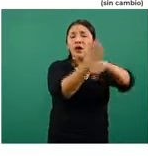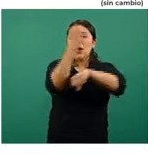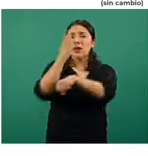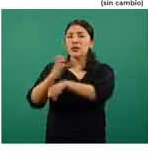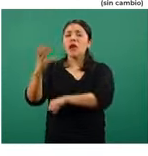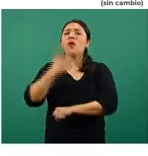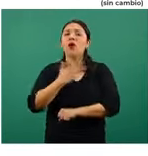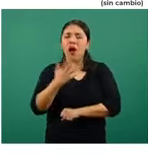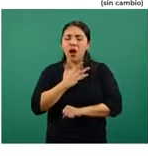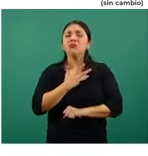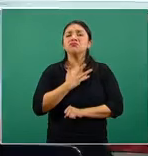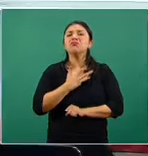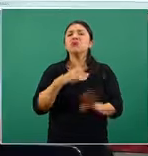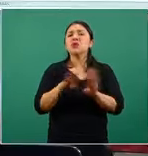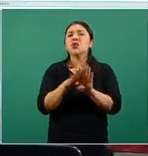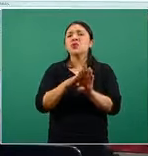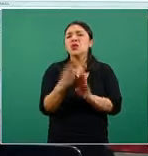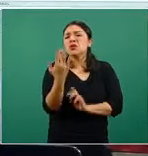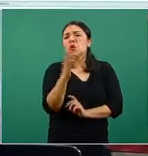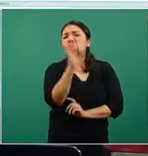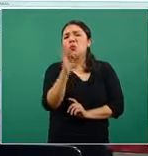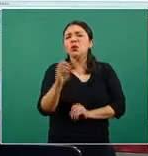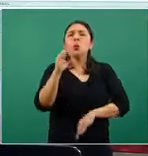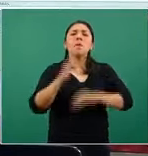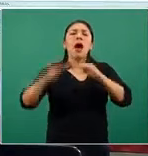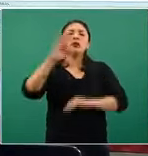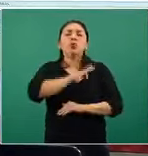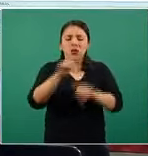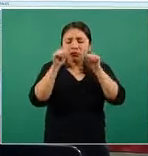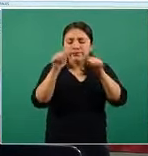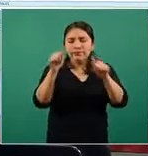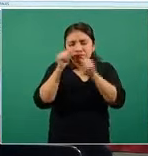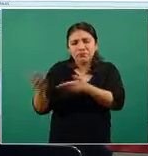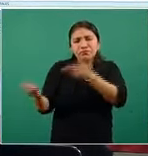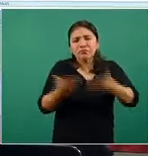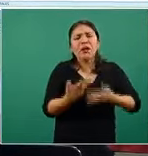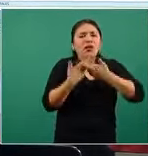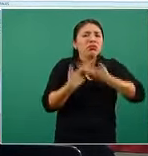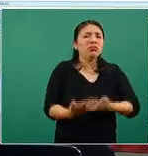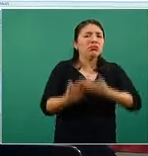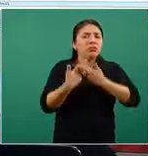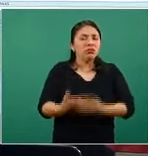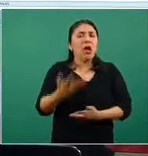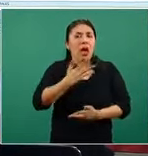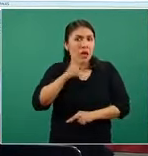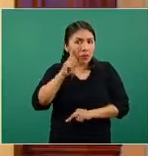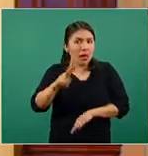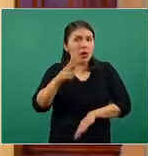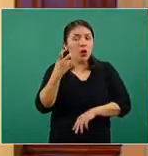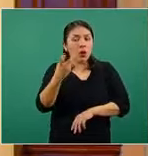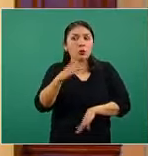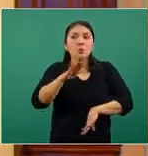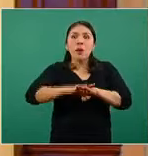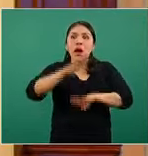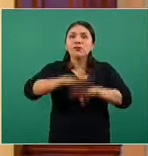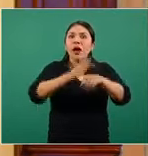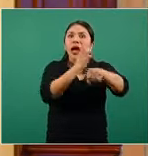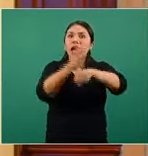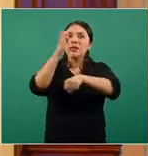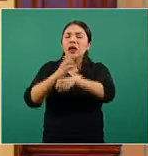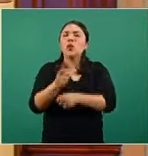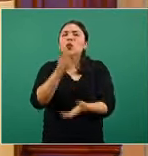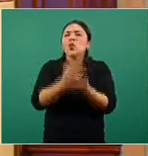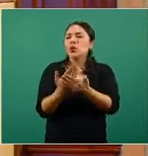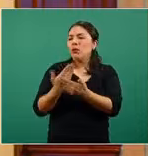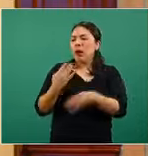entidades tienen más de la mitad de las camas disponibles y es un número también que hemos visto incrementarse de solamente